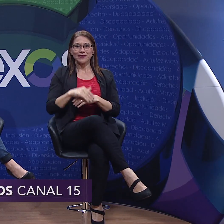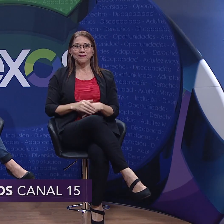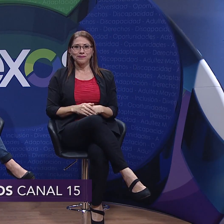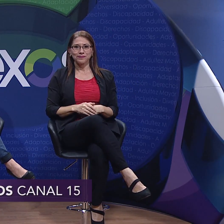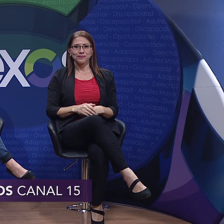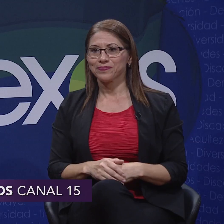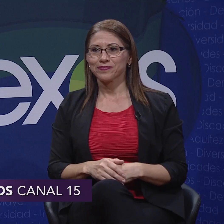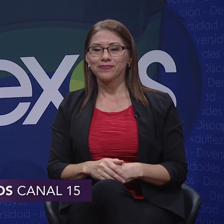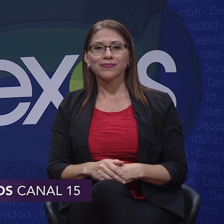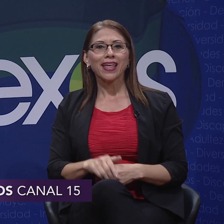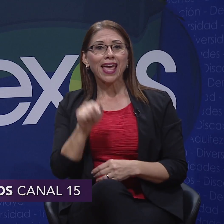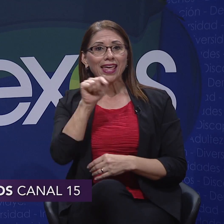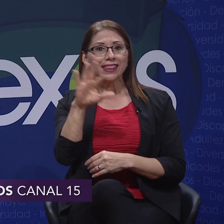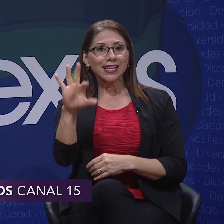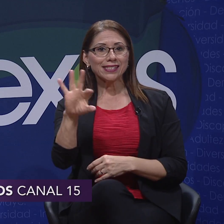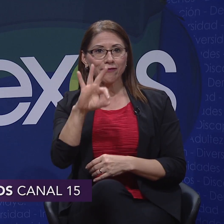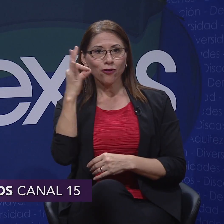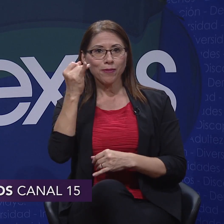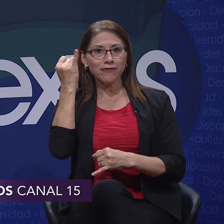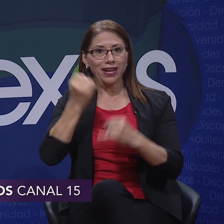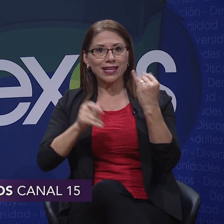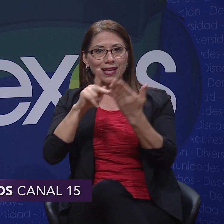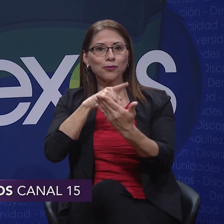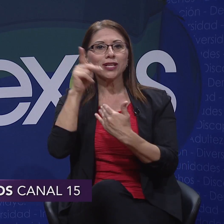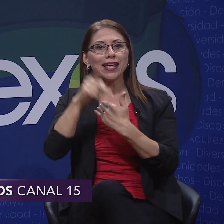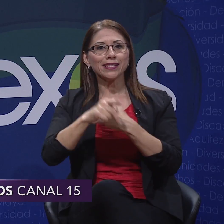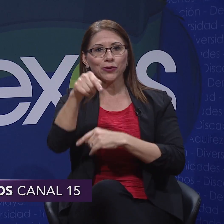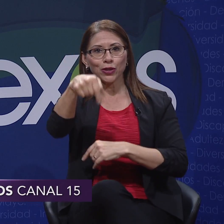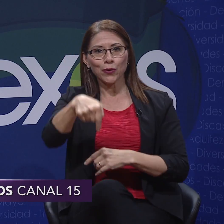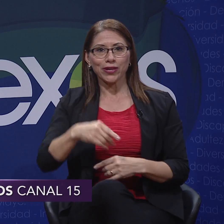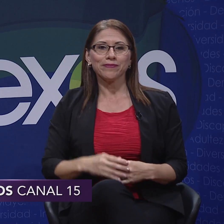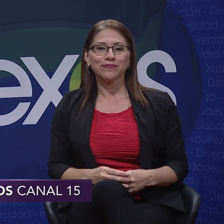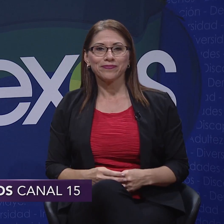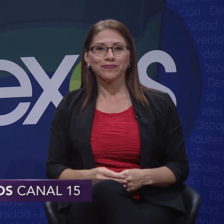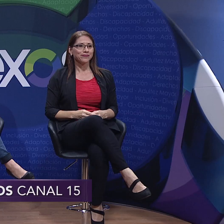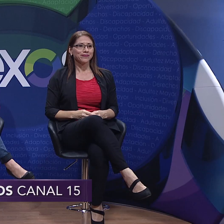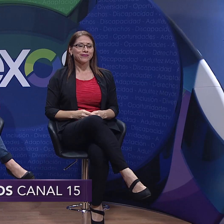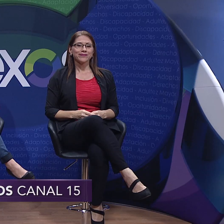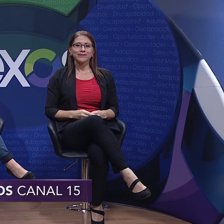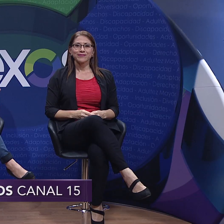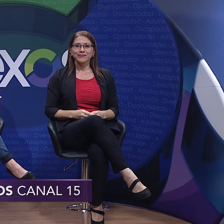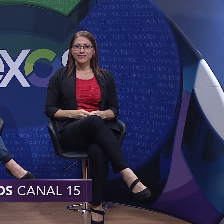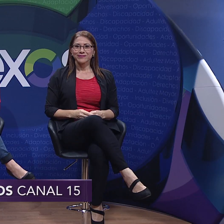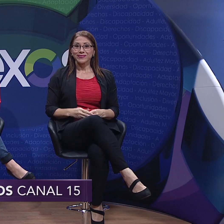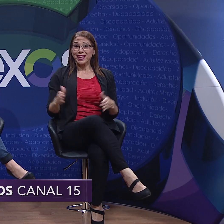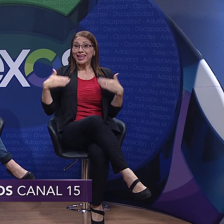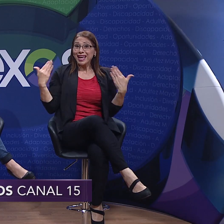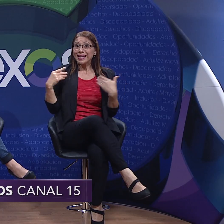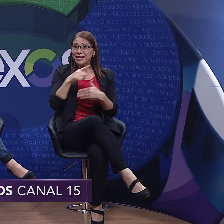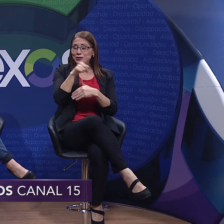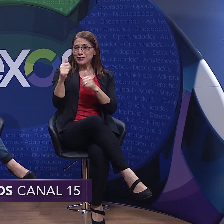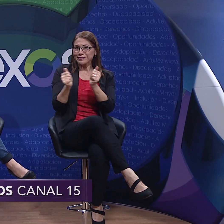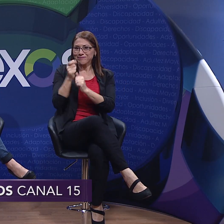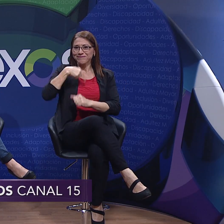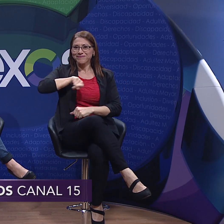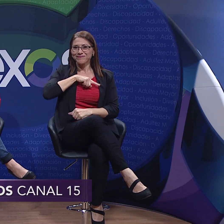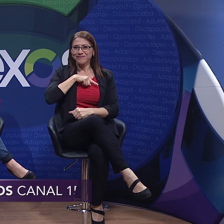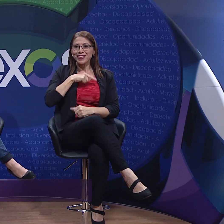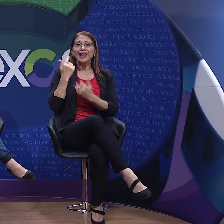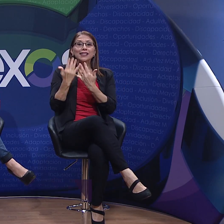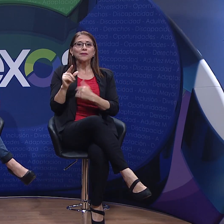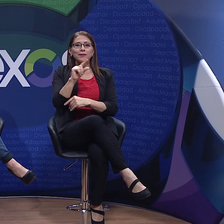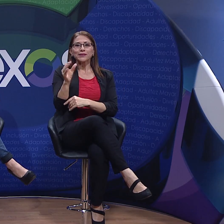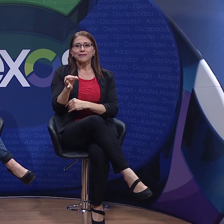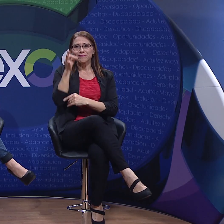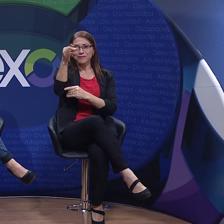15. De esta forma finalizamos la edición de hoy. ¡Qué alegría que nos haya acompañado! Le